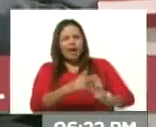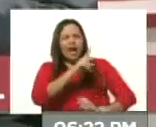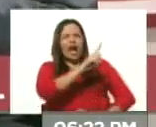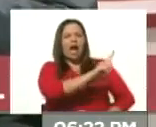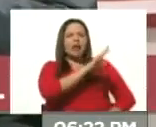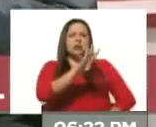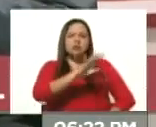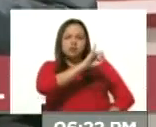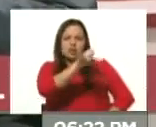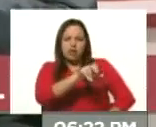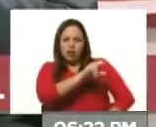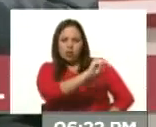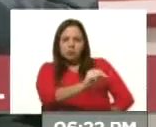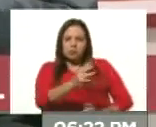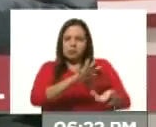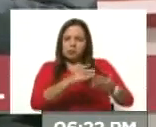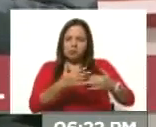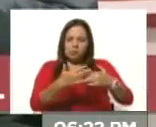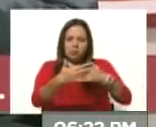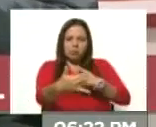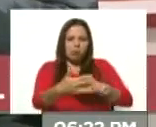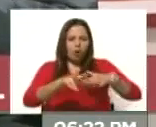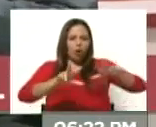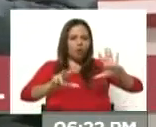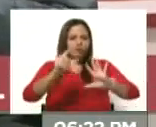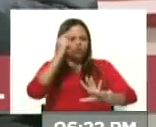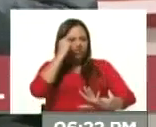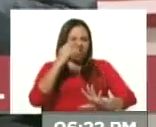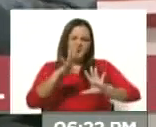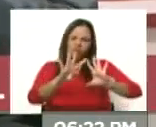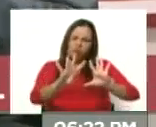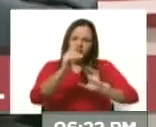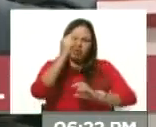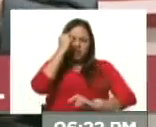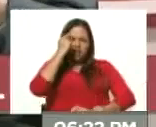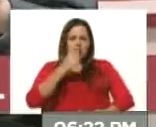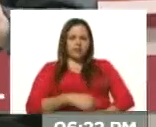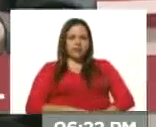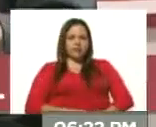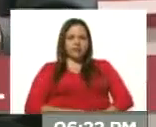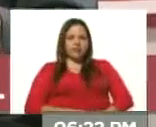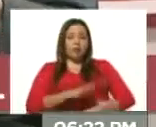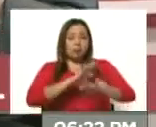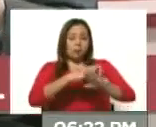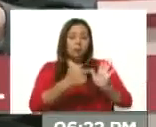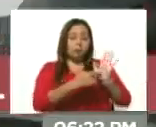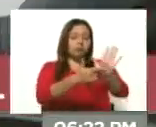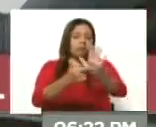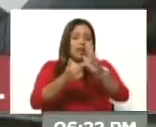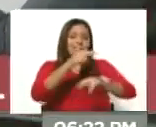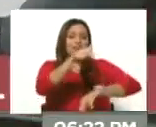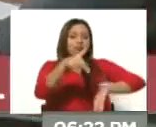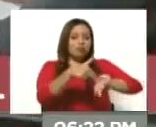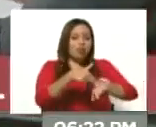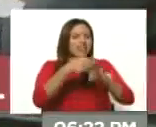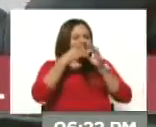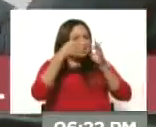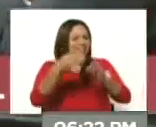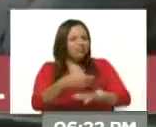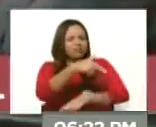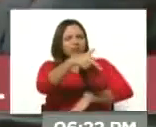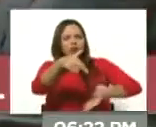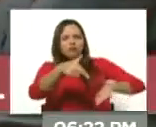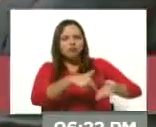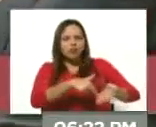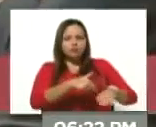y dura aproximadamente 8 días 9 días sobre todo porque es una muestra nacional realmente nacional